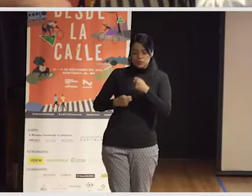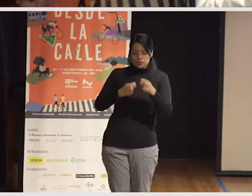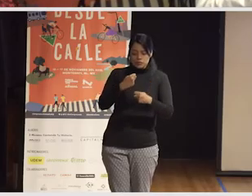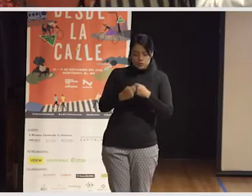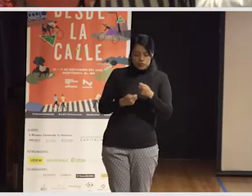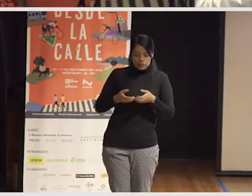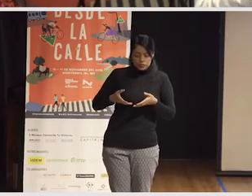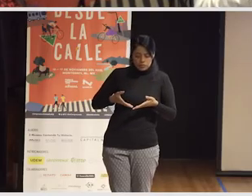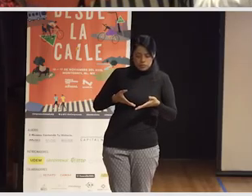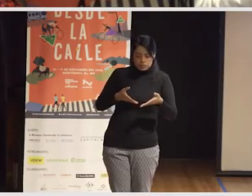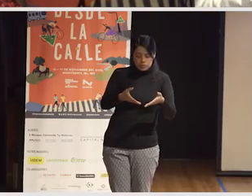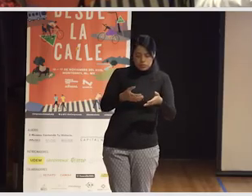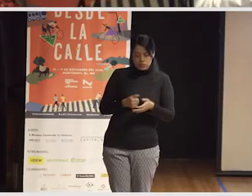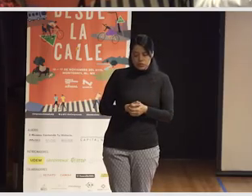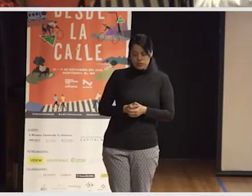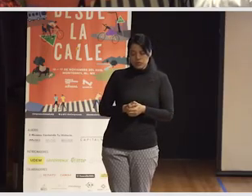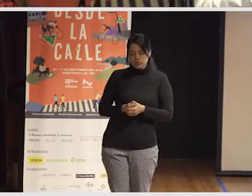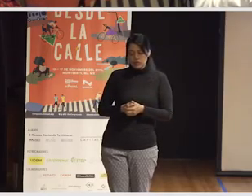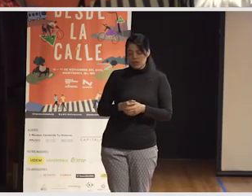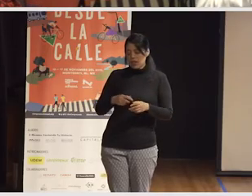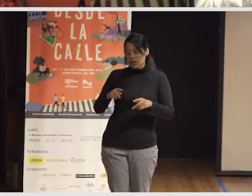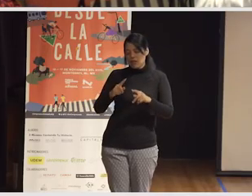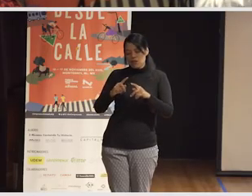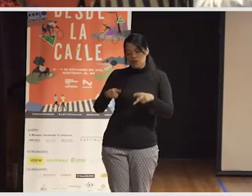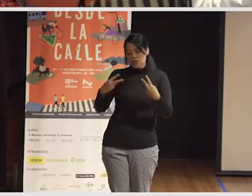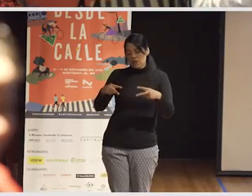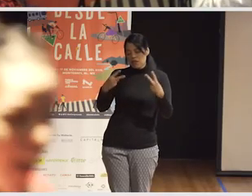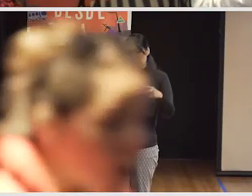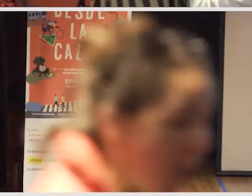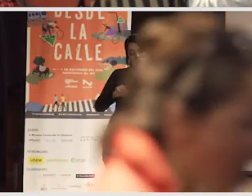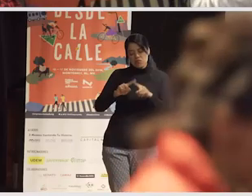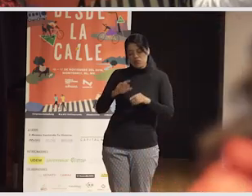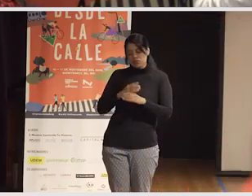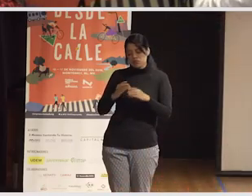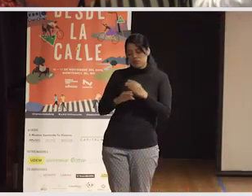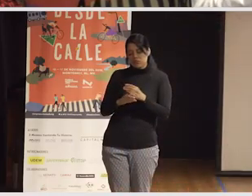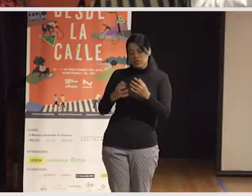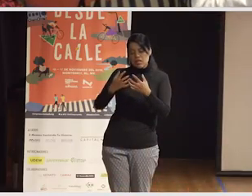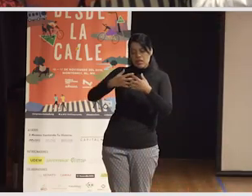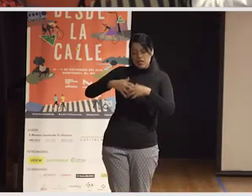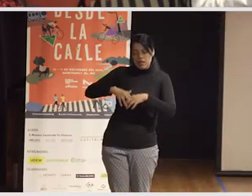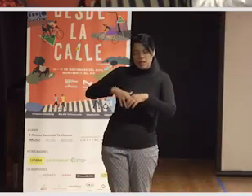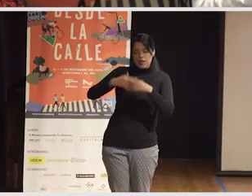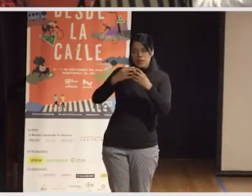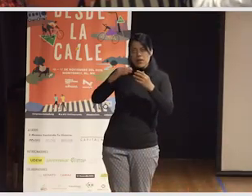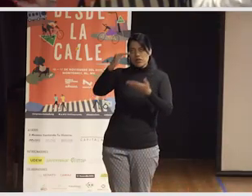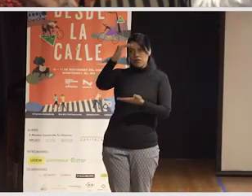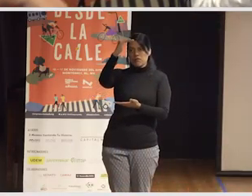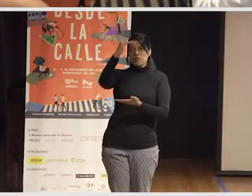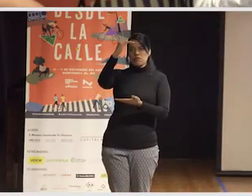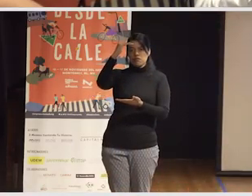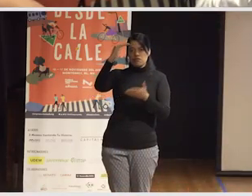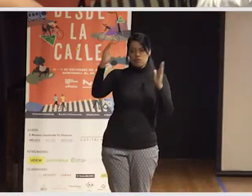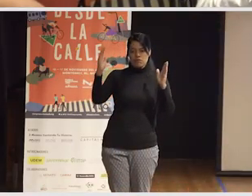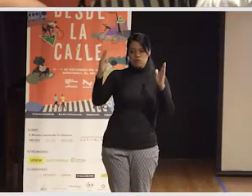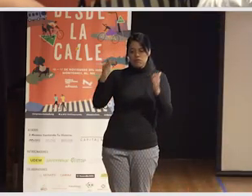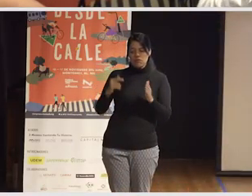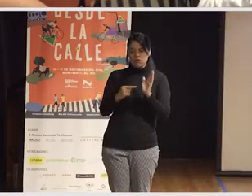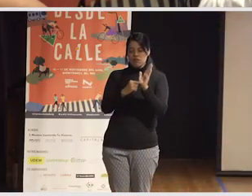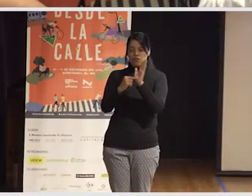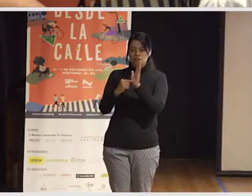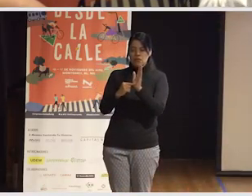vendiendo lo que sea todo mundo ya sean empresas transnacionales que tienen espectaculares de gran escala o el local que